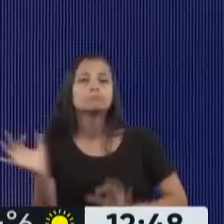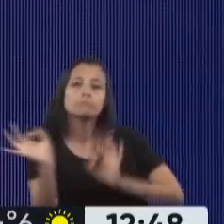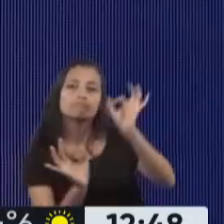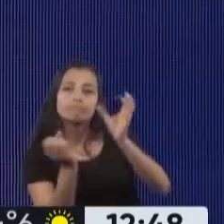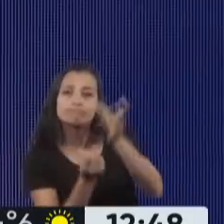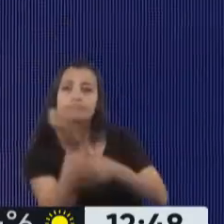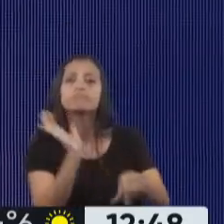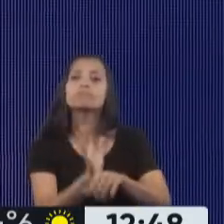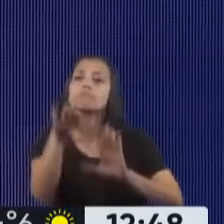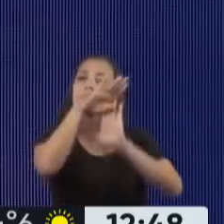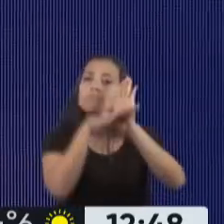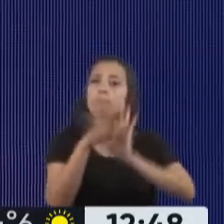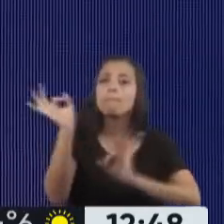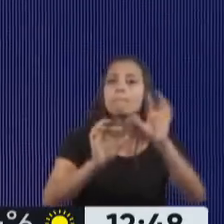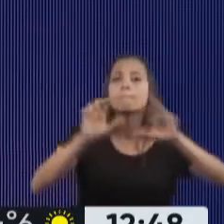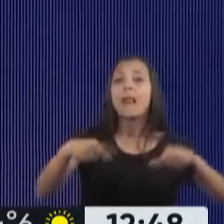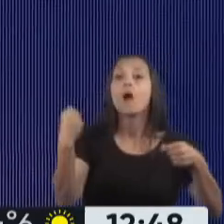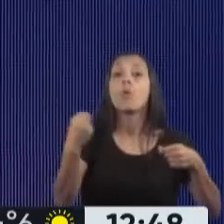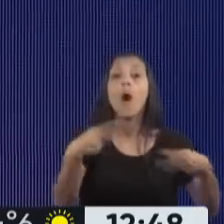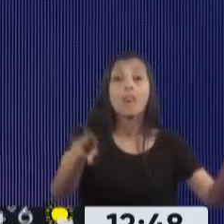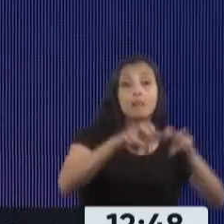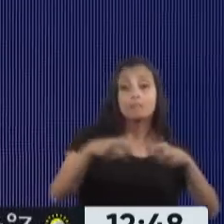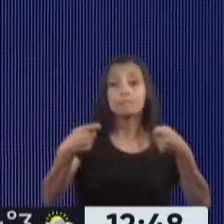programa del déficit cero.